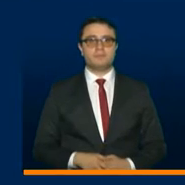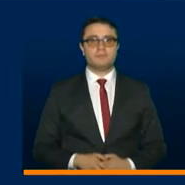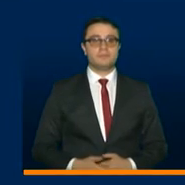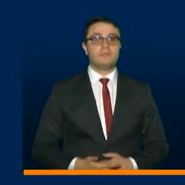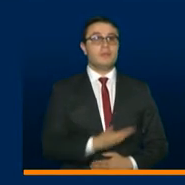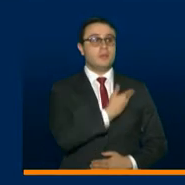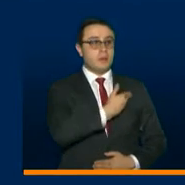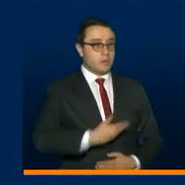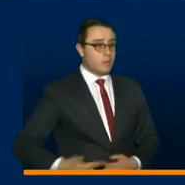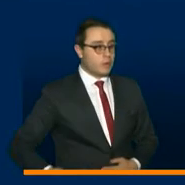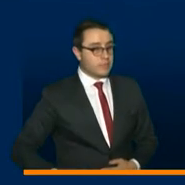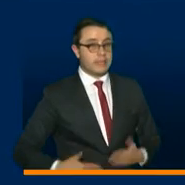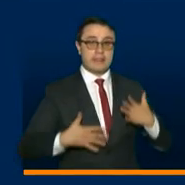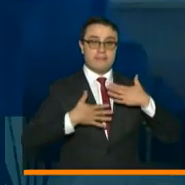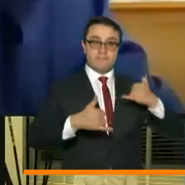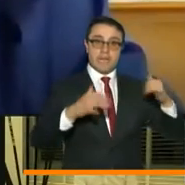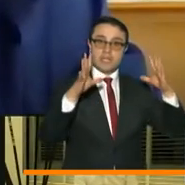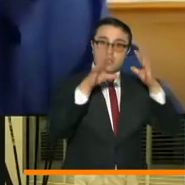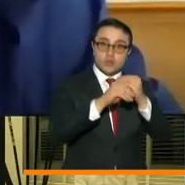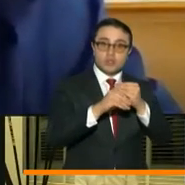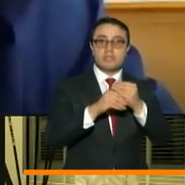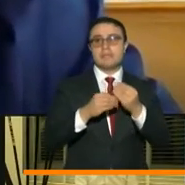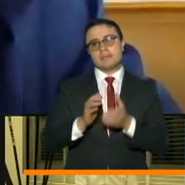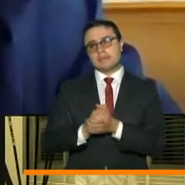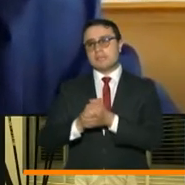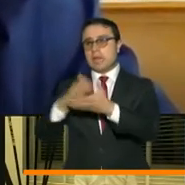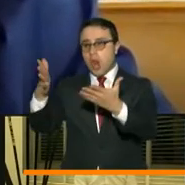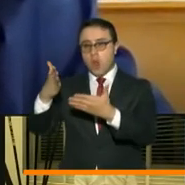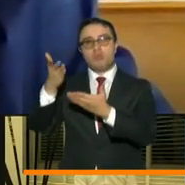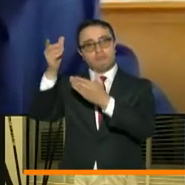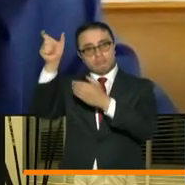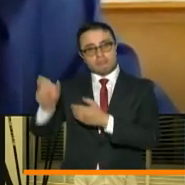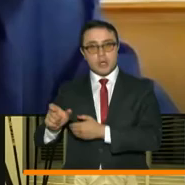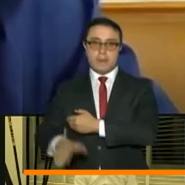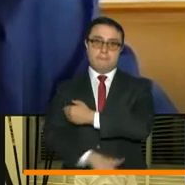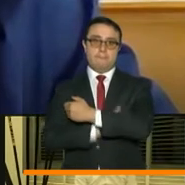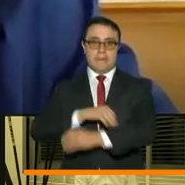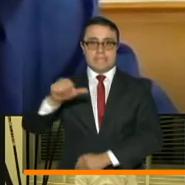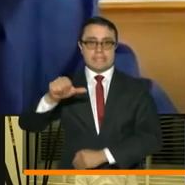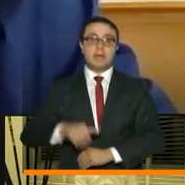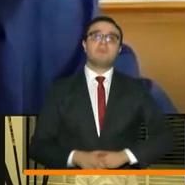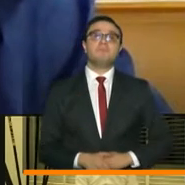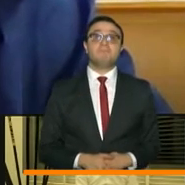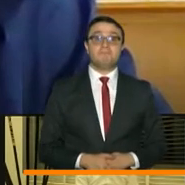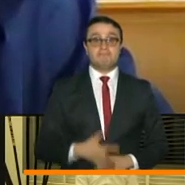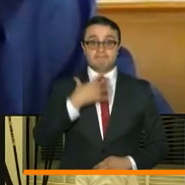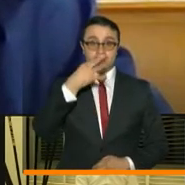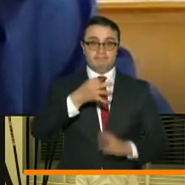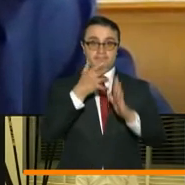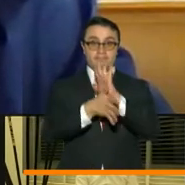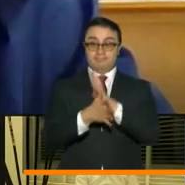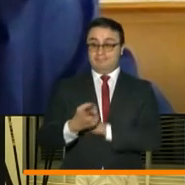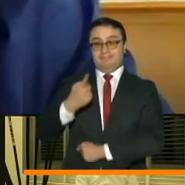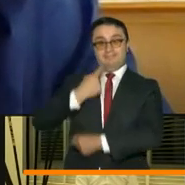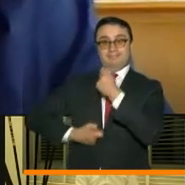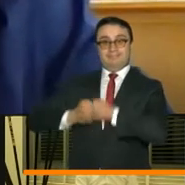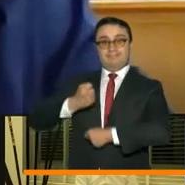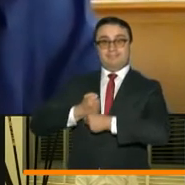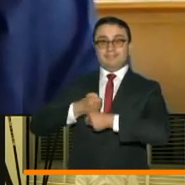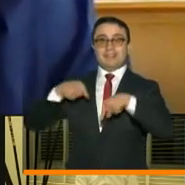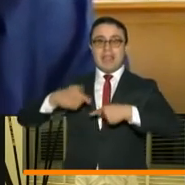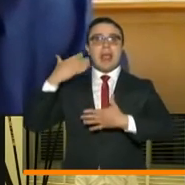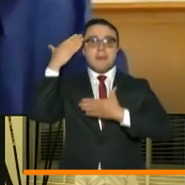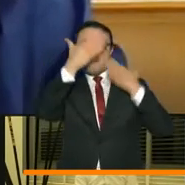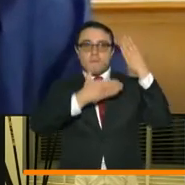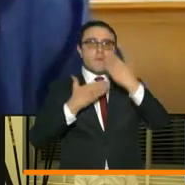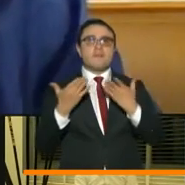Presidente, una feliz noche, un saludo muy especial a la ministra. La verdad es que desde el año pasado hicimos unos pilotos